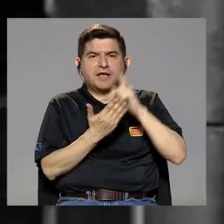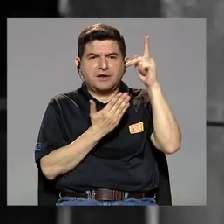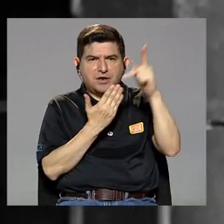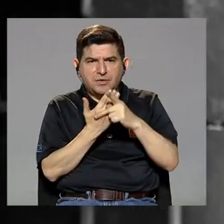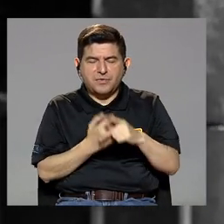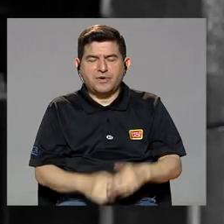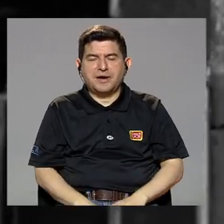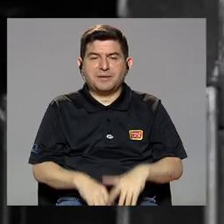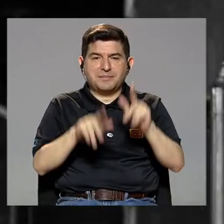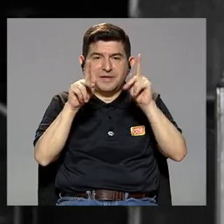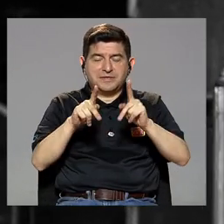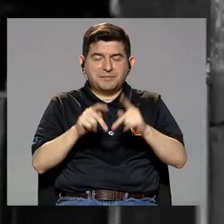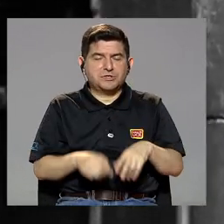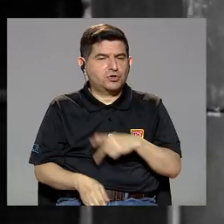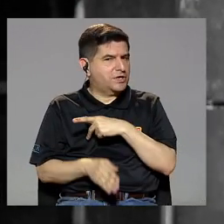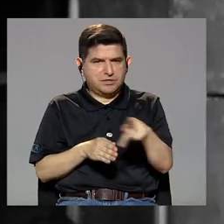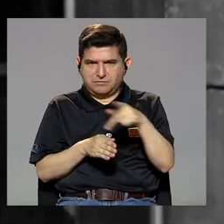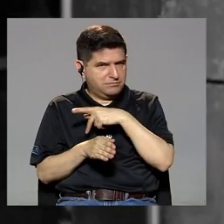aficionados